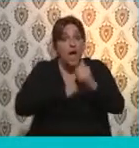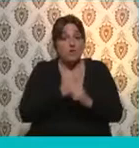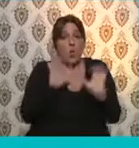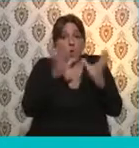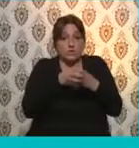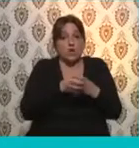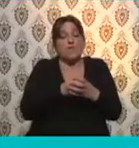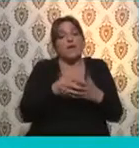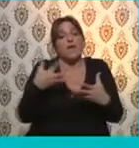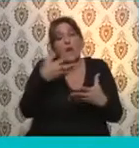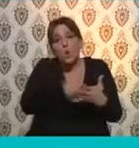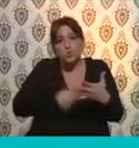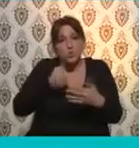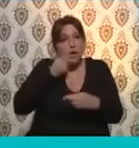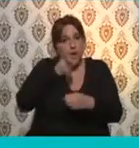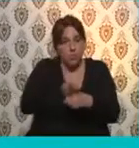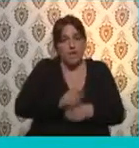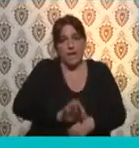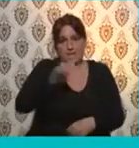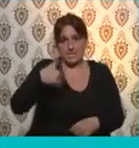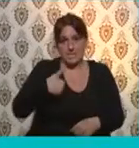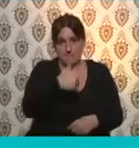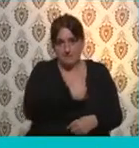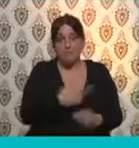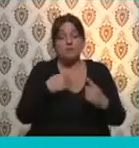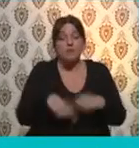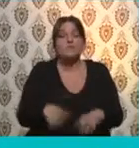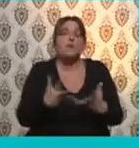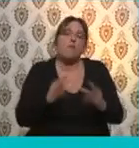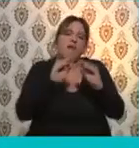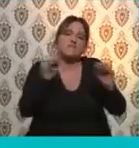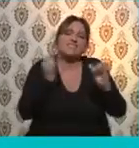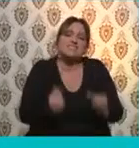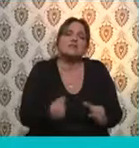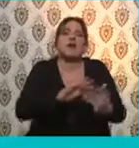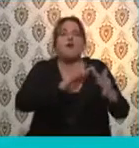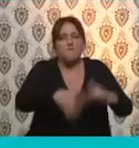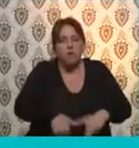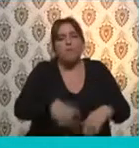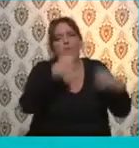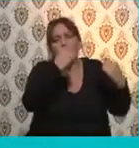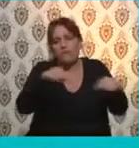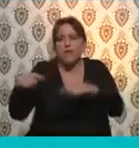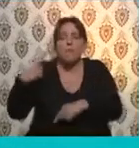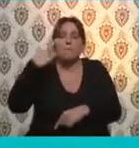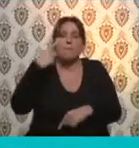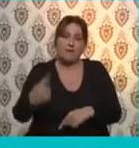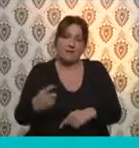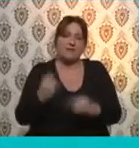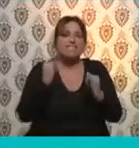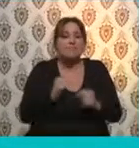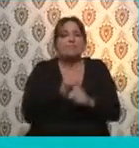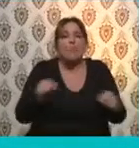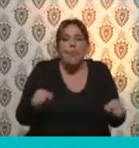apoyando. Y lo que queremos transmitir es que hay formas de prevenir esta enfermedad, que la gente puede perfectamente tomar una vida activa